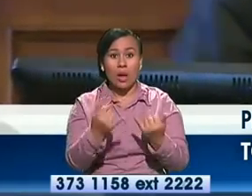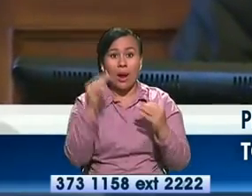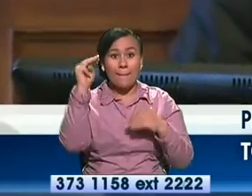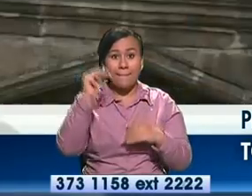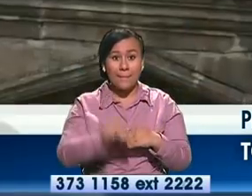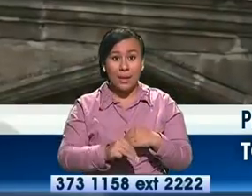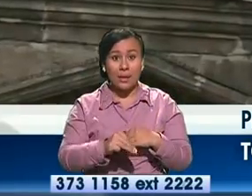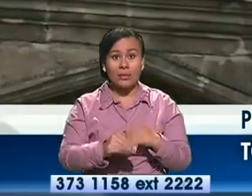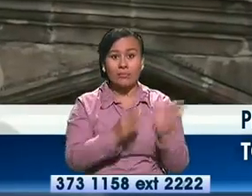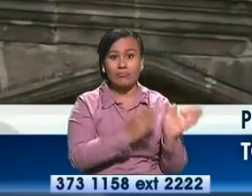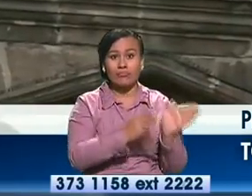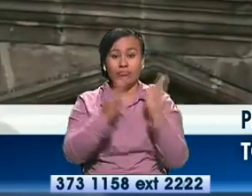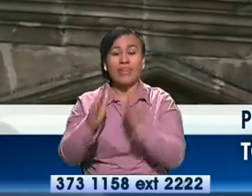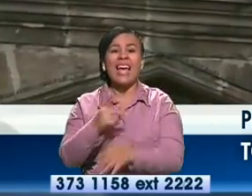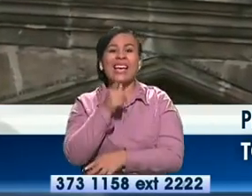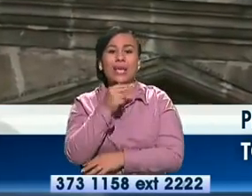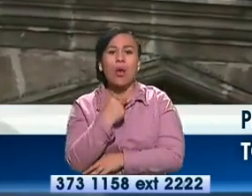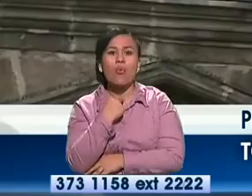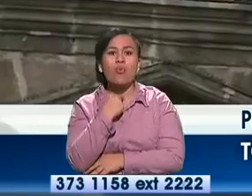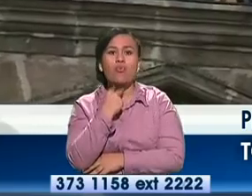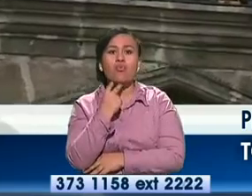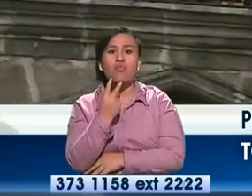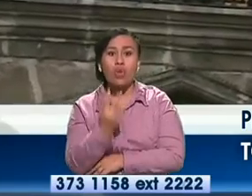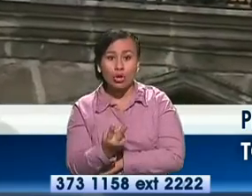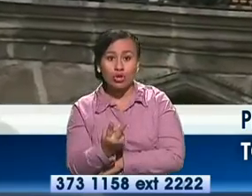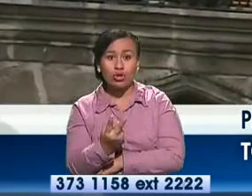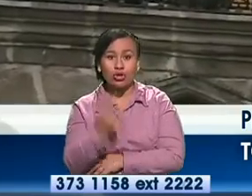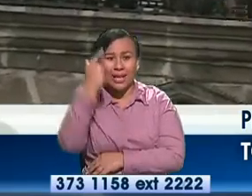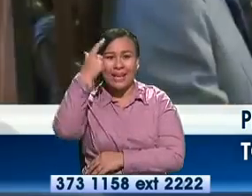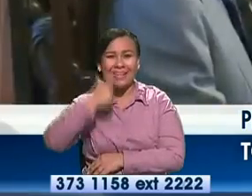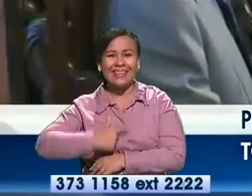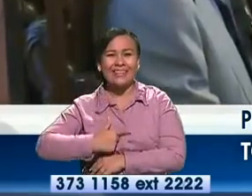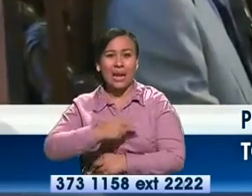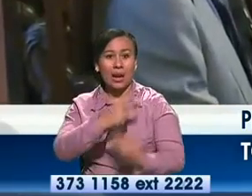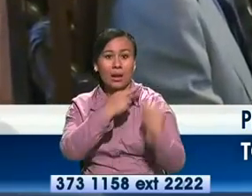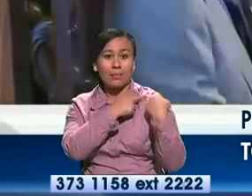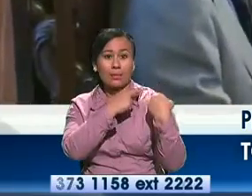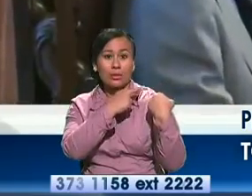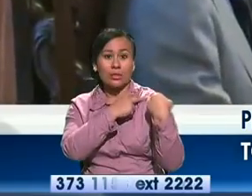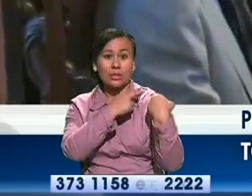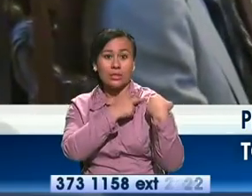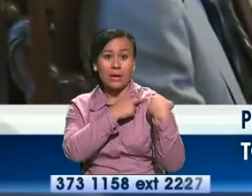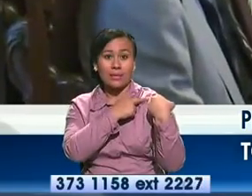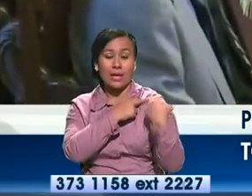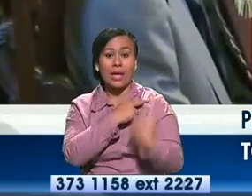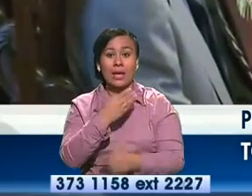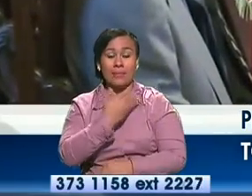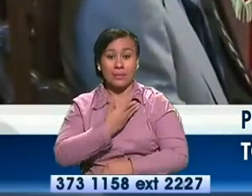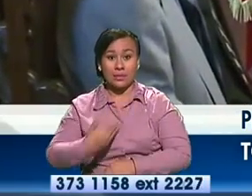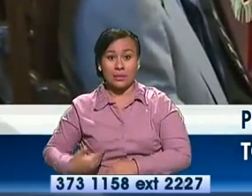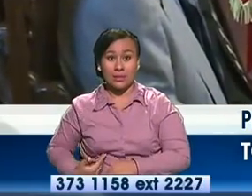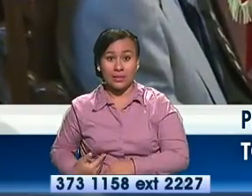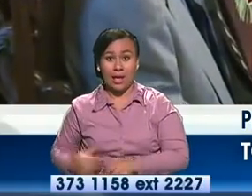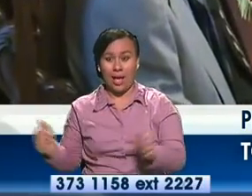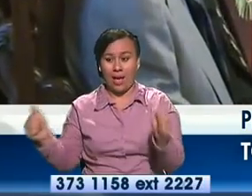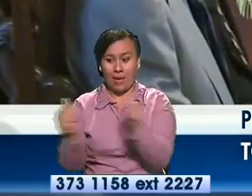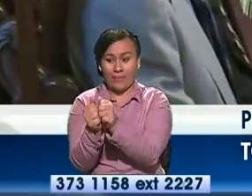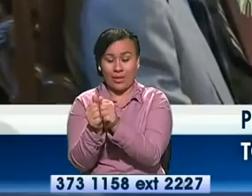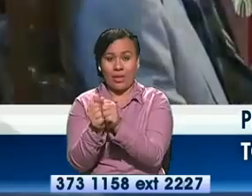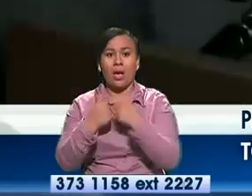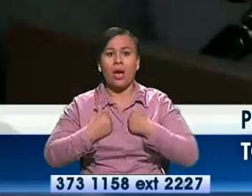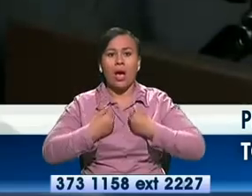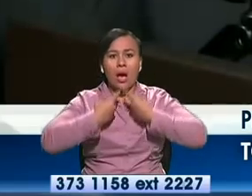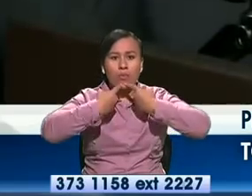previsto que el vocero de la presidencia ofrezca una rueda de prensa en la cual se despejen todas las dudas en torno a los anuncios del jefe de